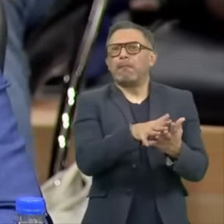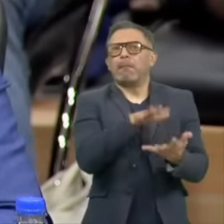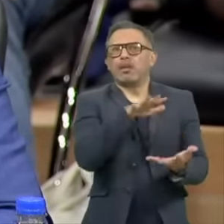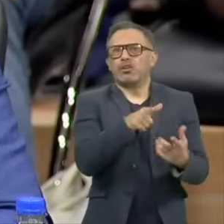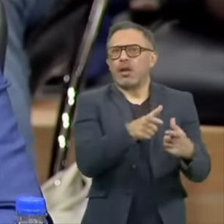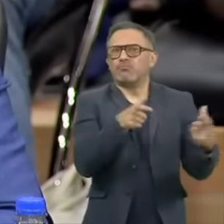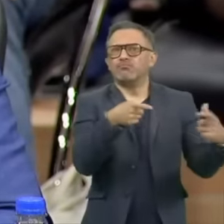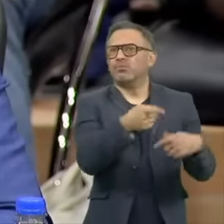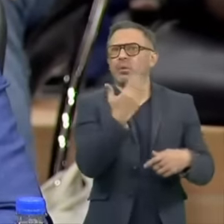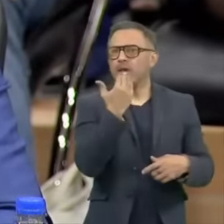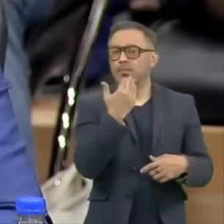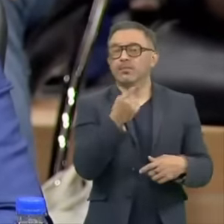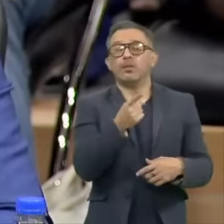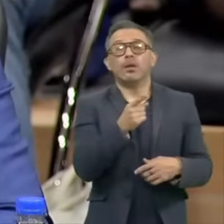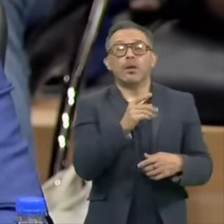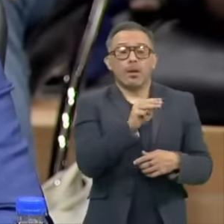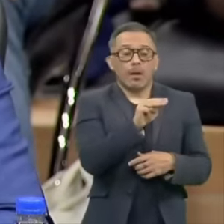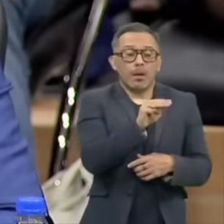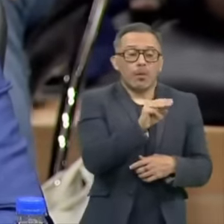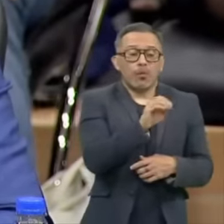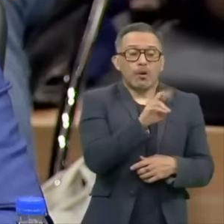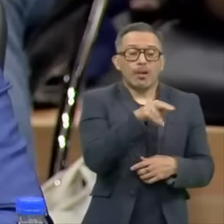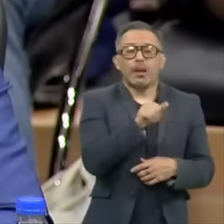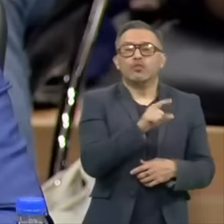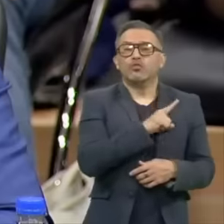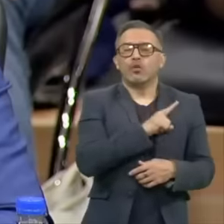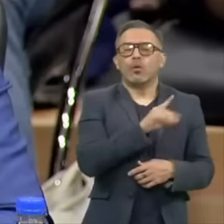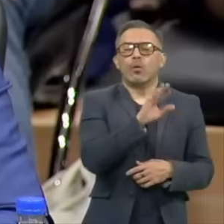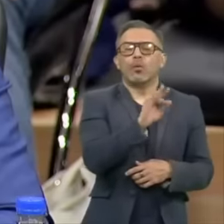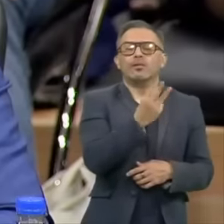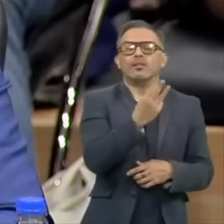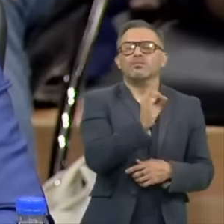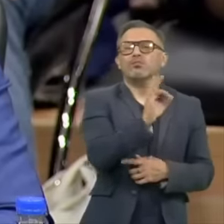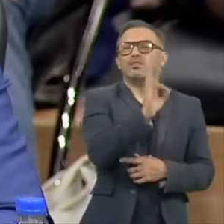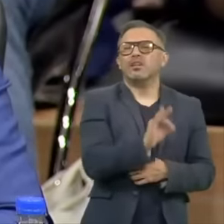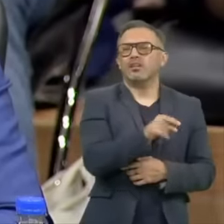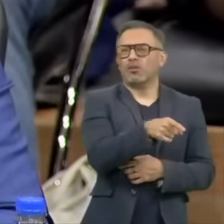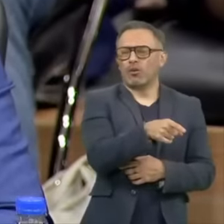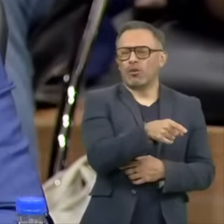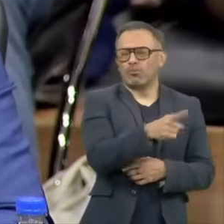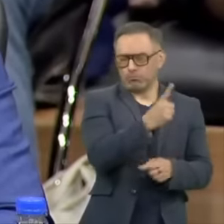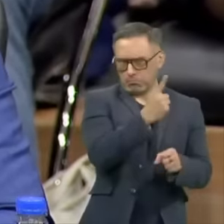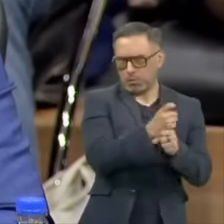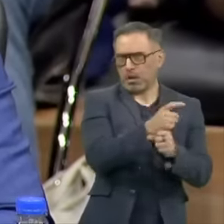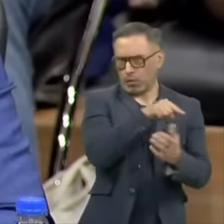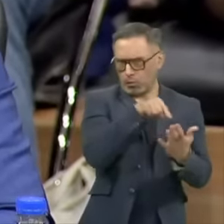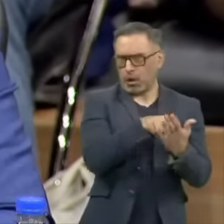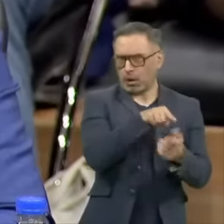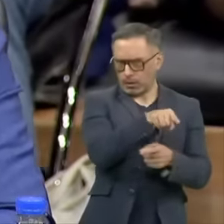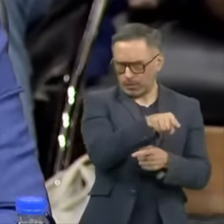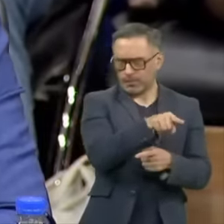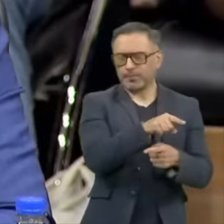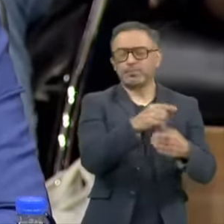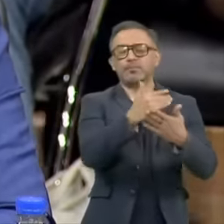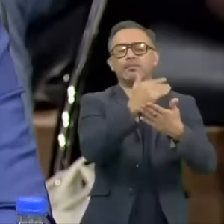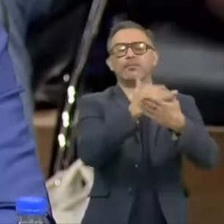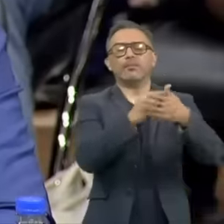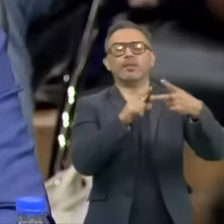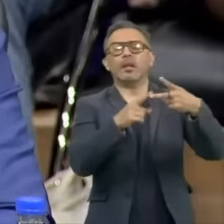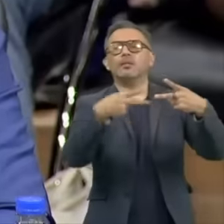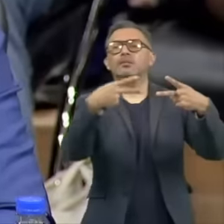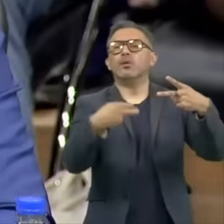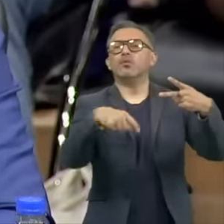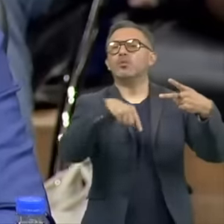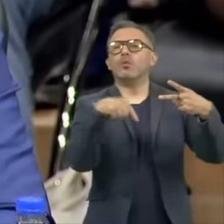Solito Morena tuvo el 43% de la votación, quedando en el primer lugar. En el segundo lugar quedó